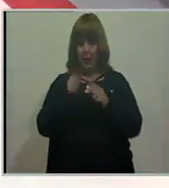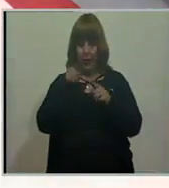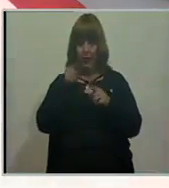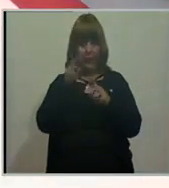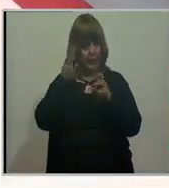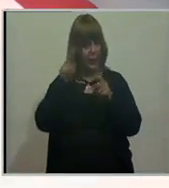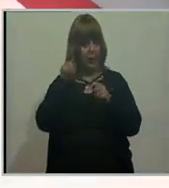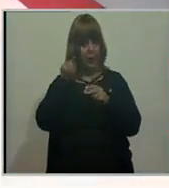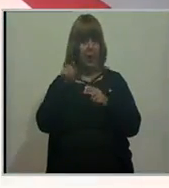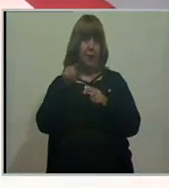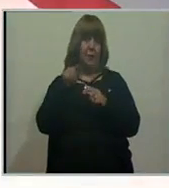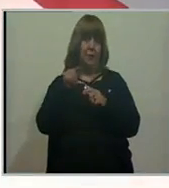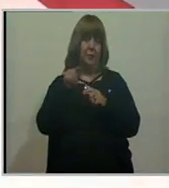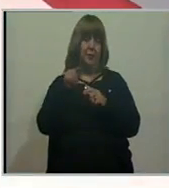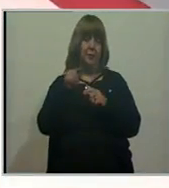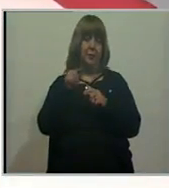Pablo